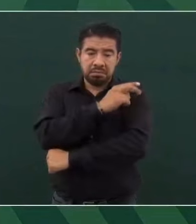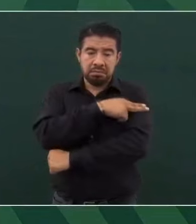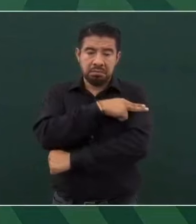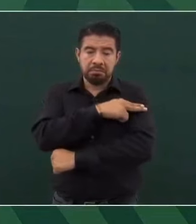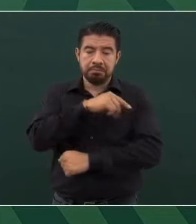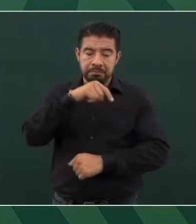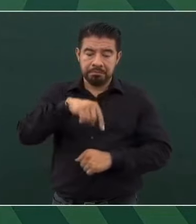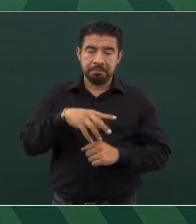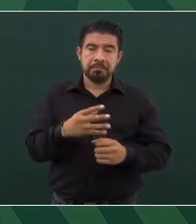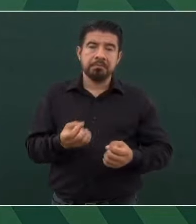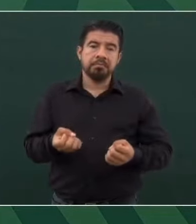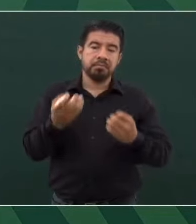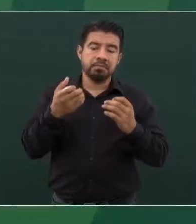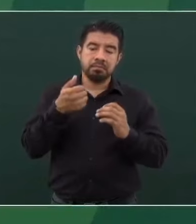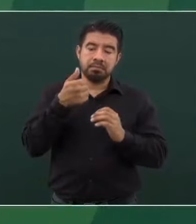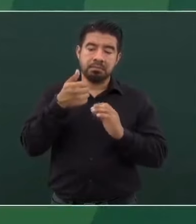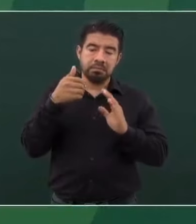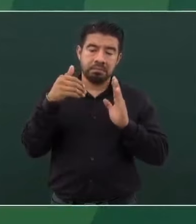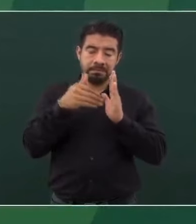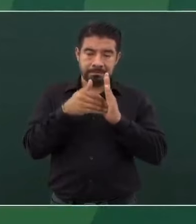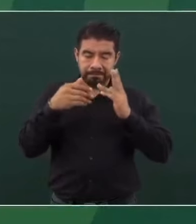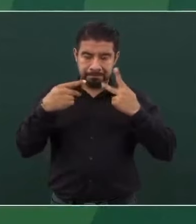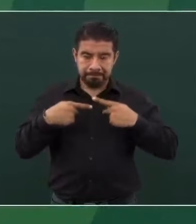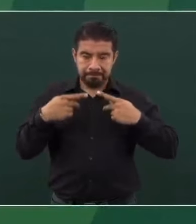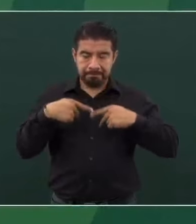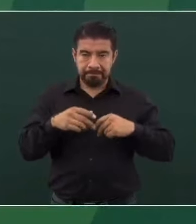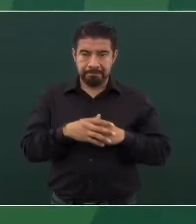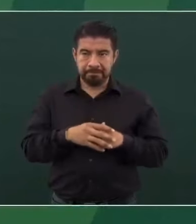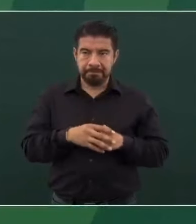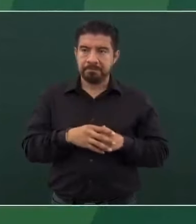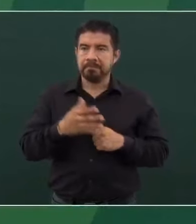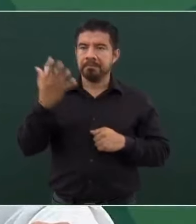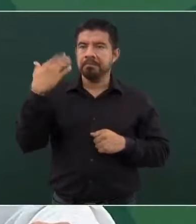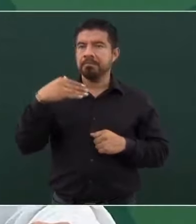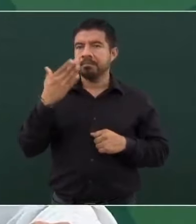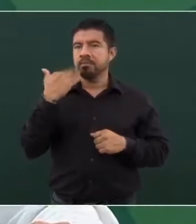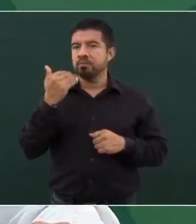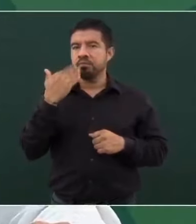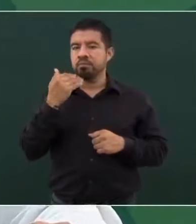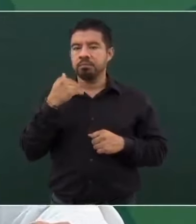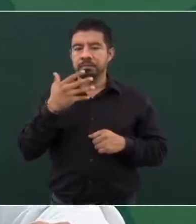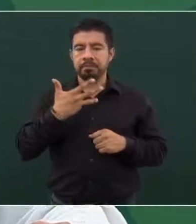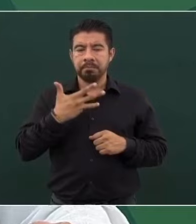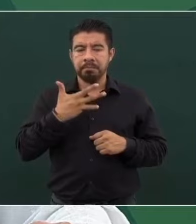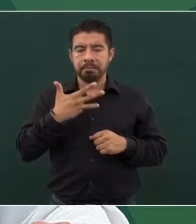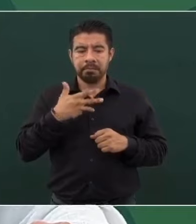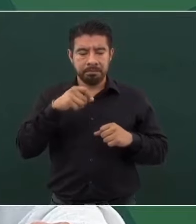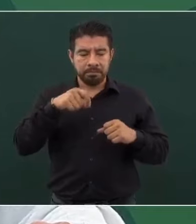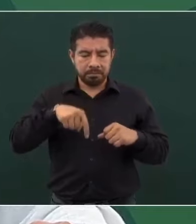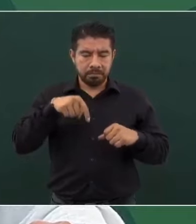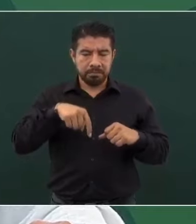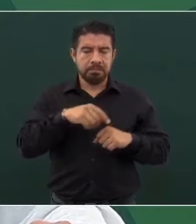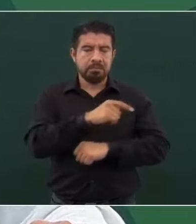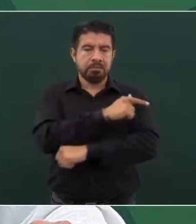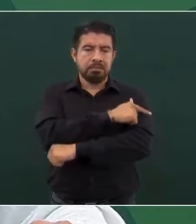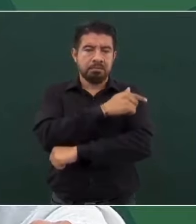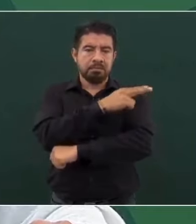elementos en Chiapas. No había, cuando entramos, ni un solo cuartel